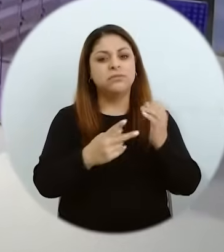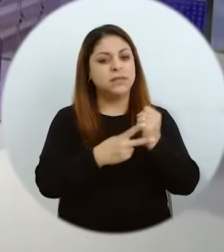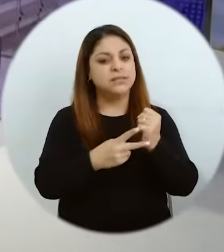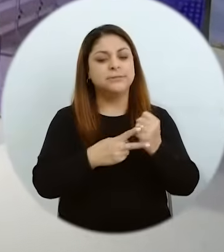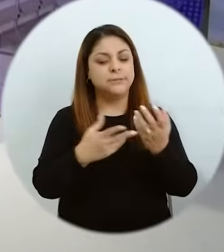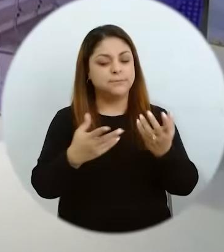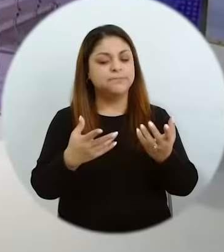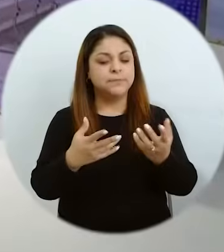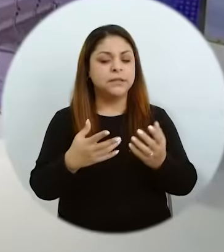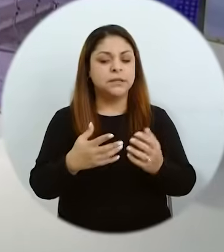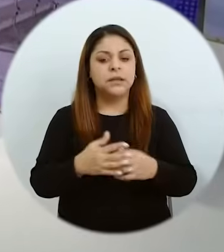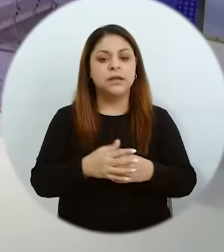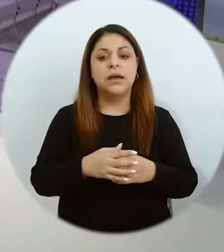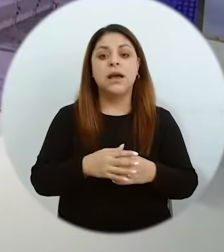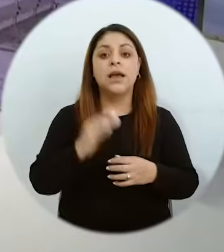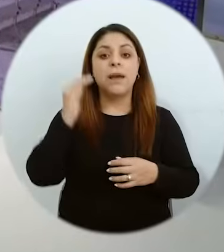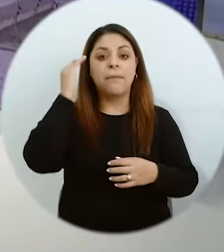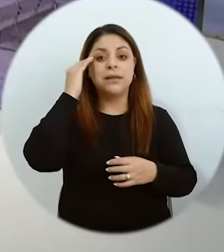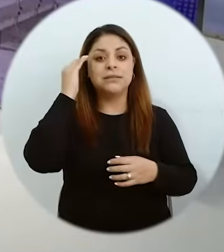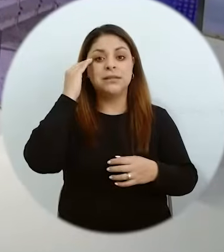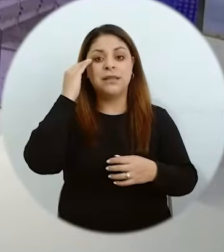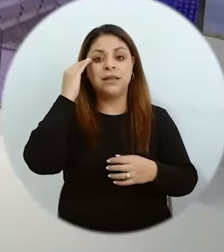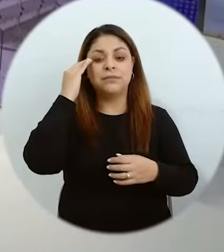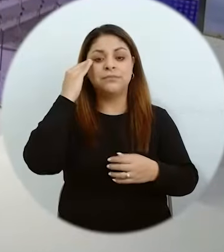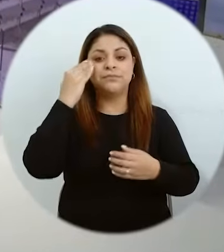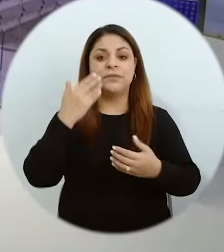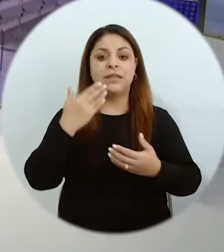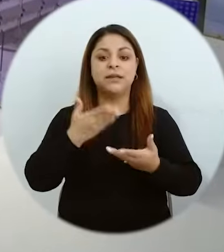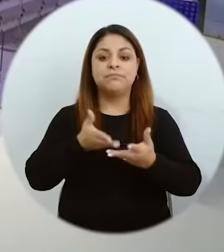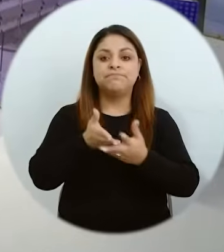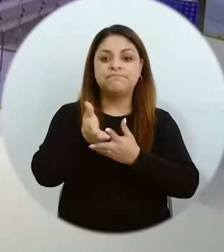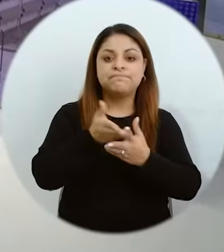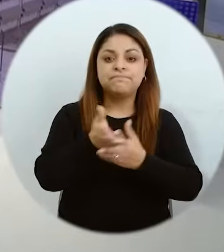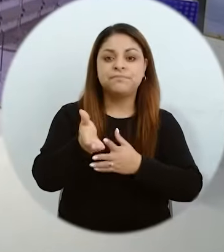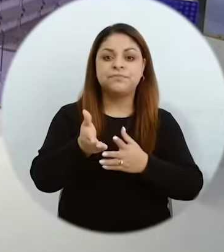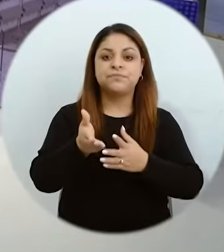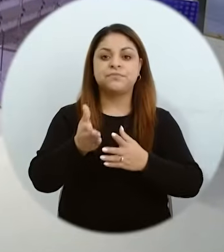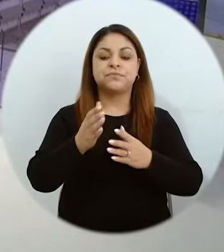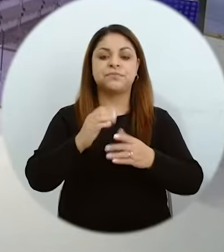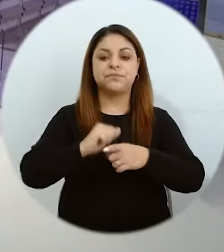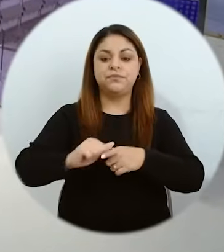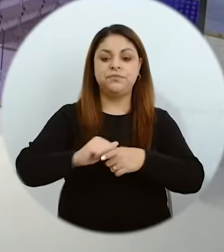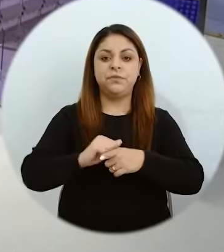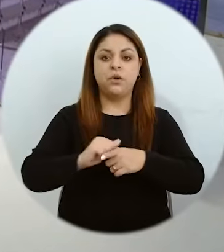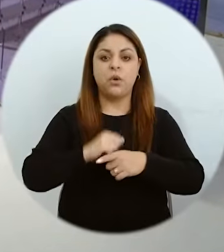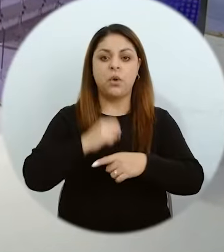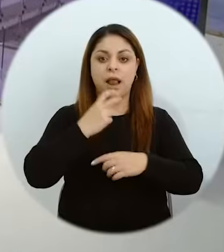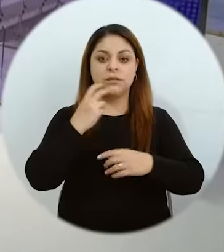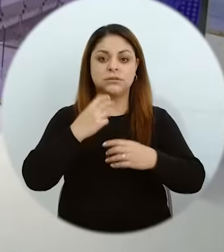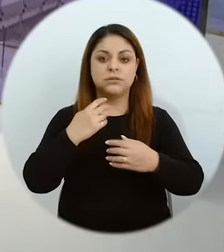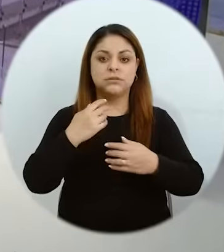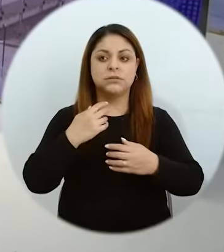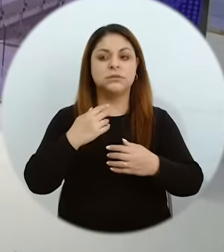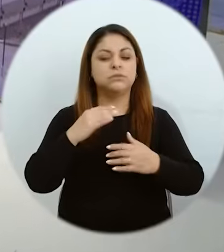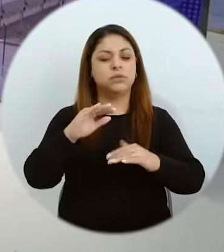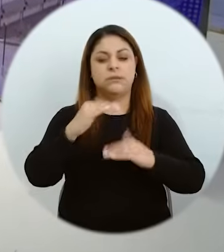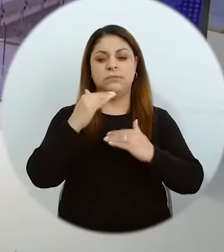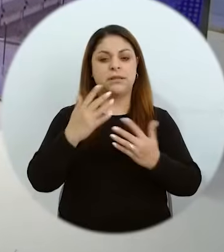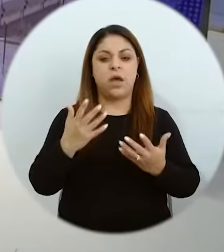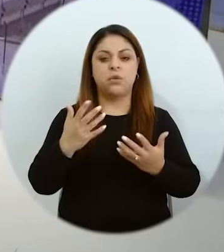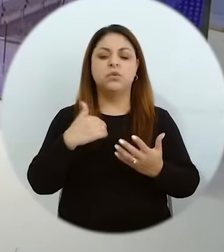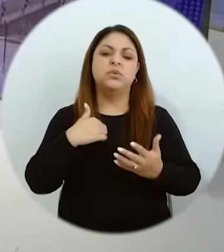veces y sigue. La capacidad para intervenir comunicaciones orales es bastante limitada en nuestro